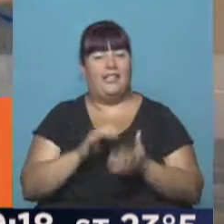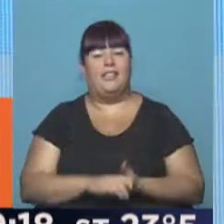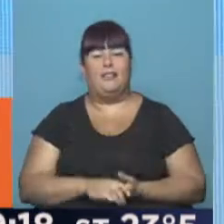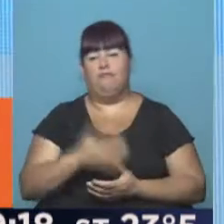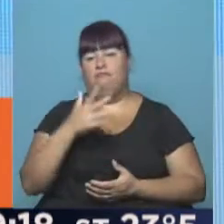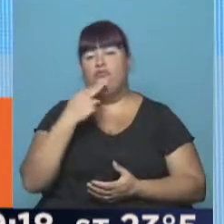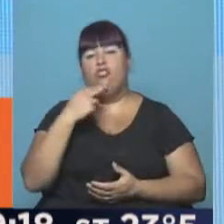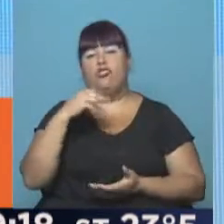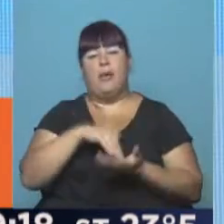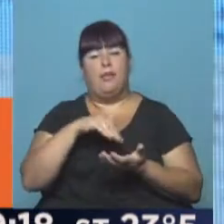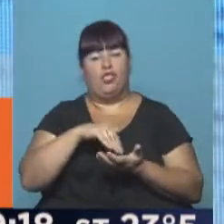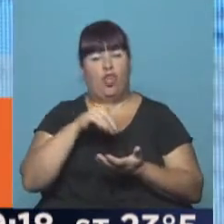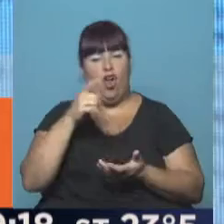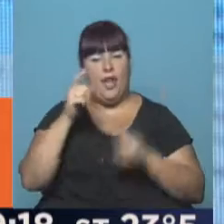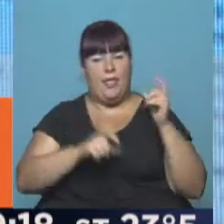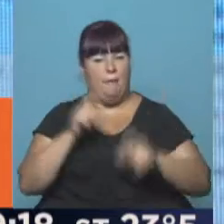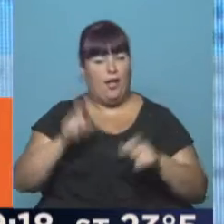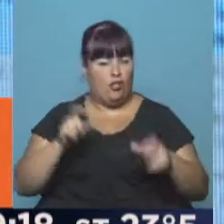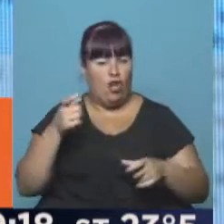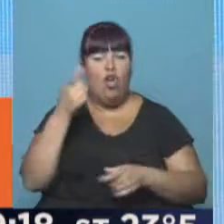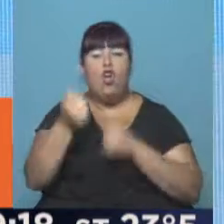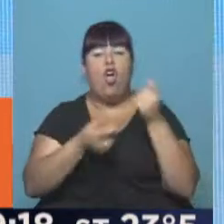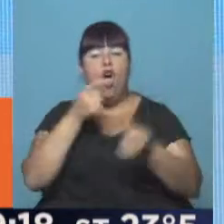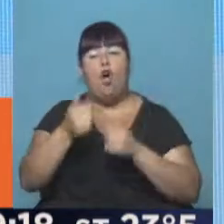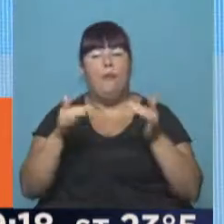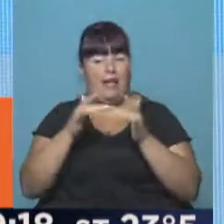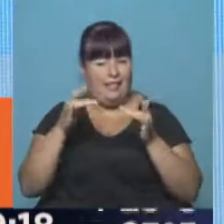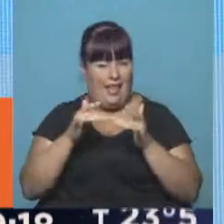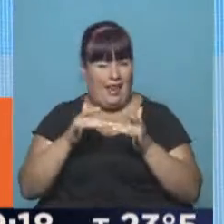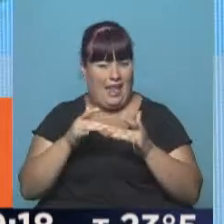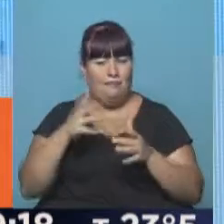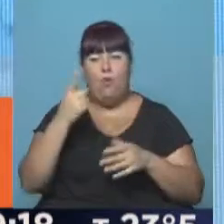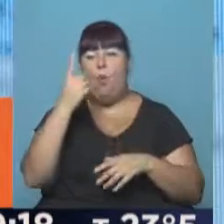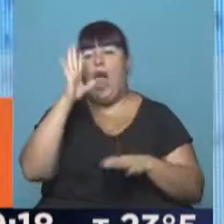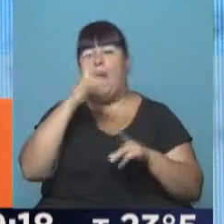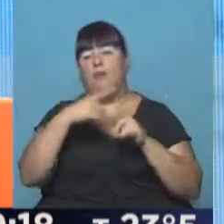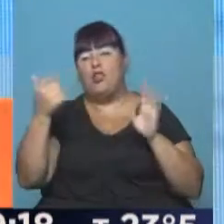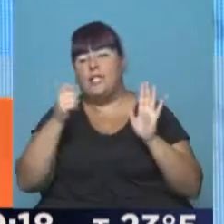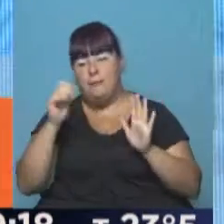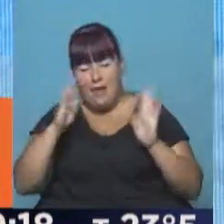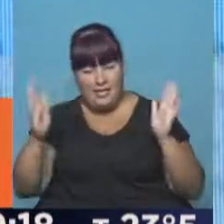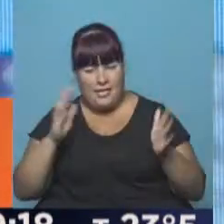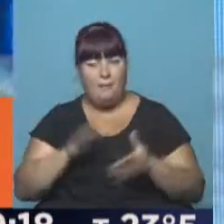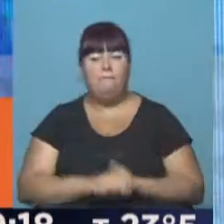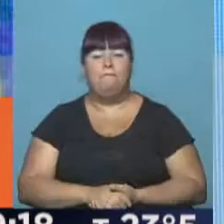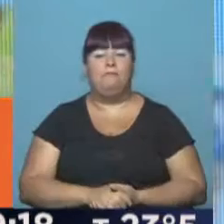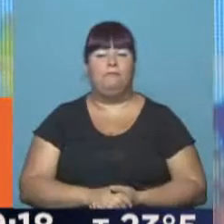cerca de 11 millones de personas que consumen al menos una vez cada seis meses